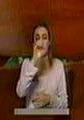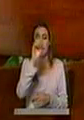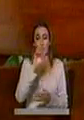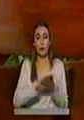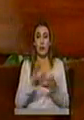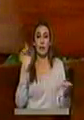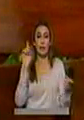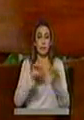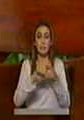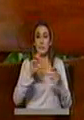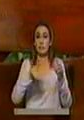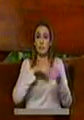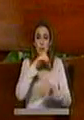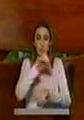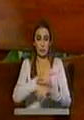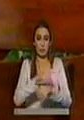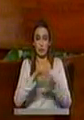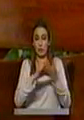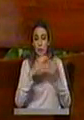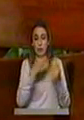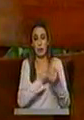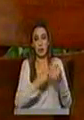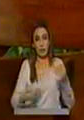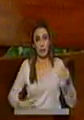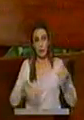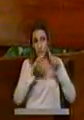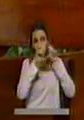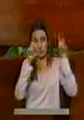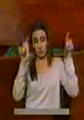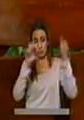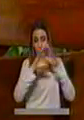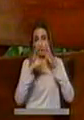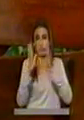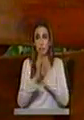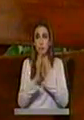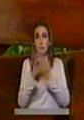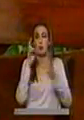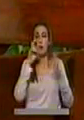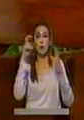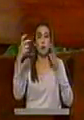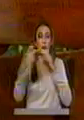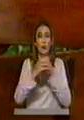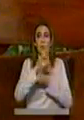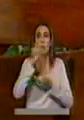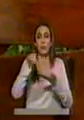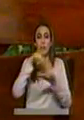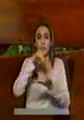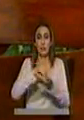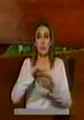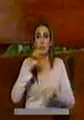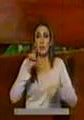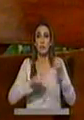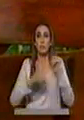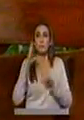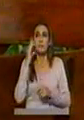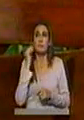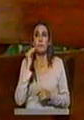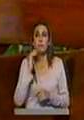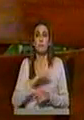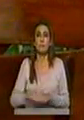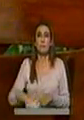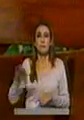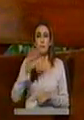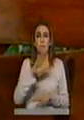exdirectora de la Cámara de Turismo de la provincia de Manabí y una funcionaria con experiencia amplia, casi 30 años en el sector